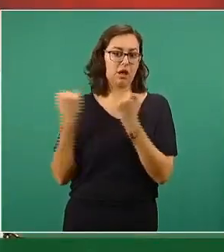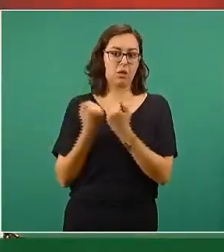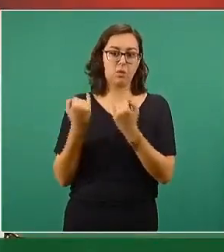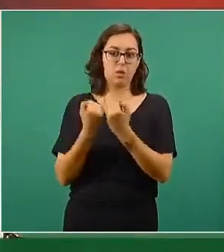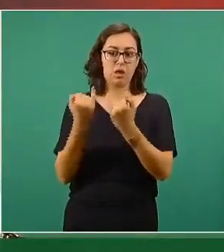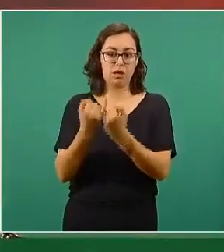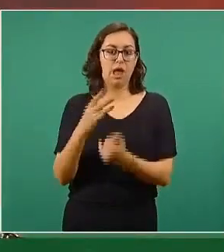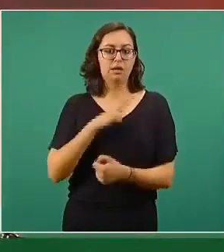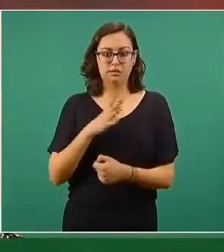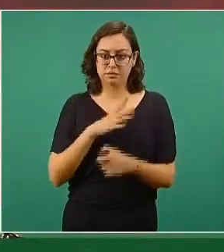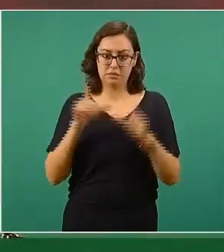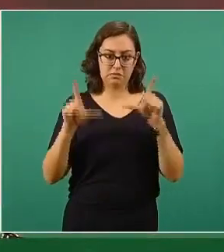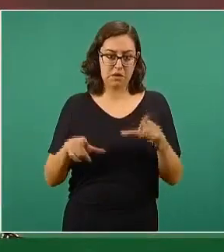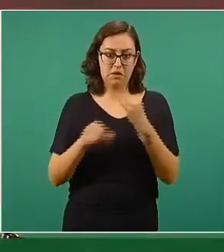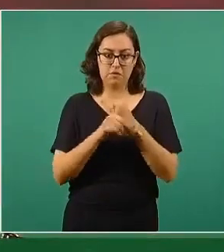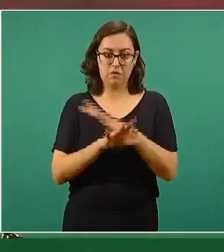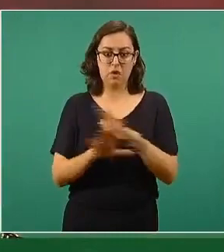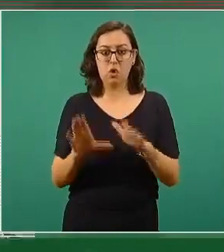disponible en